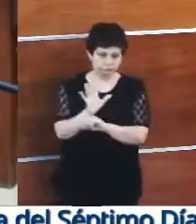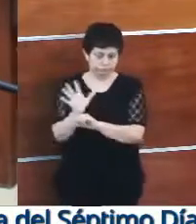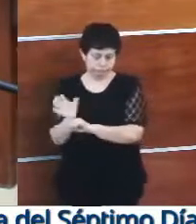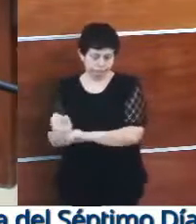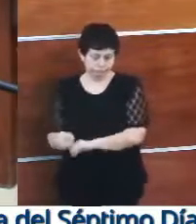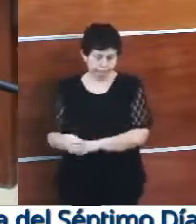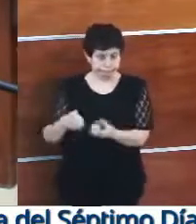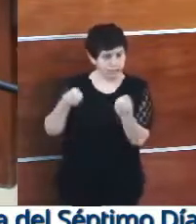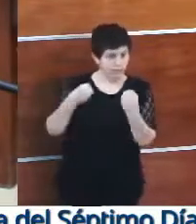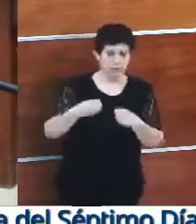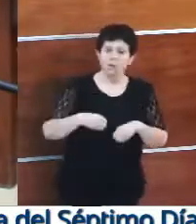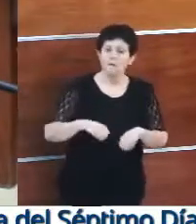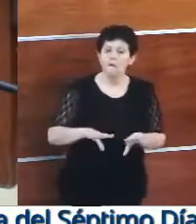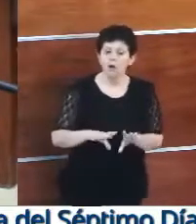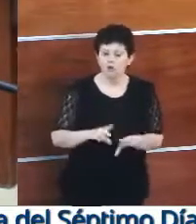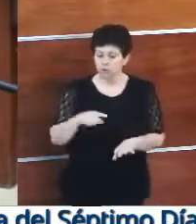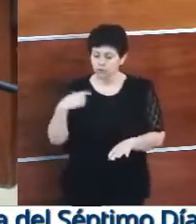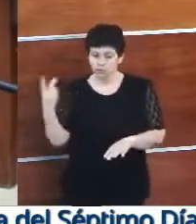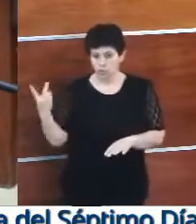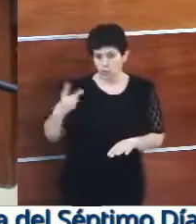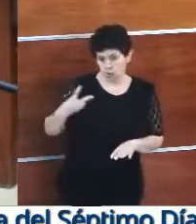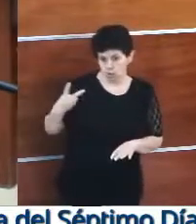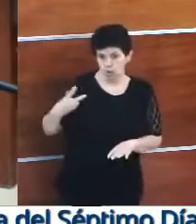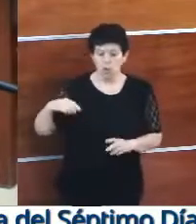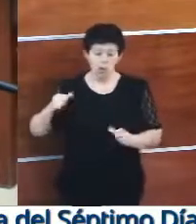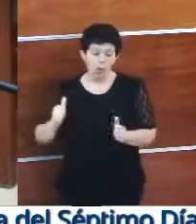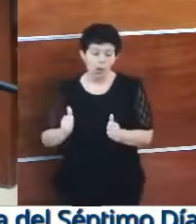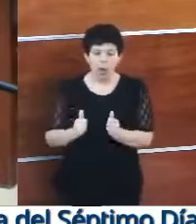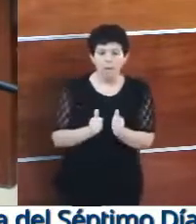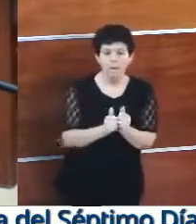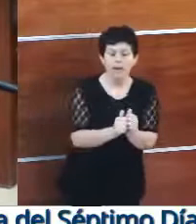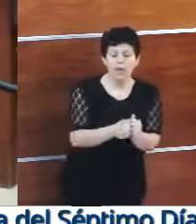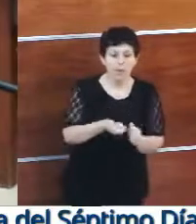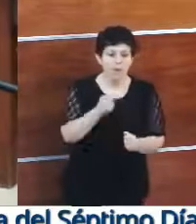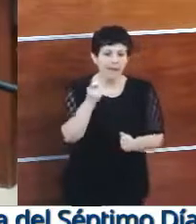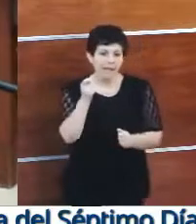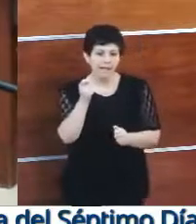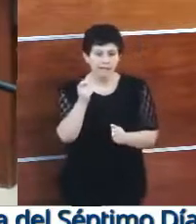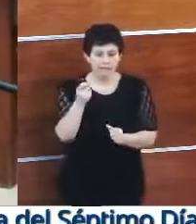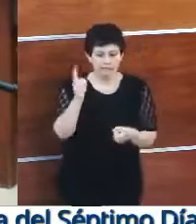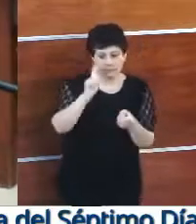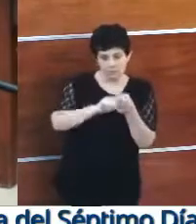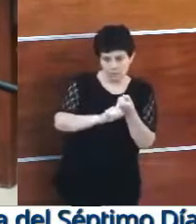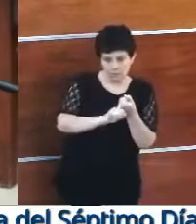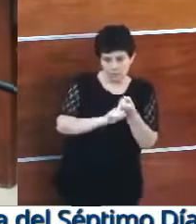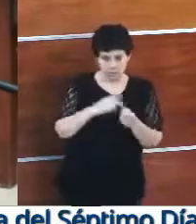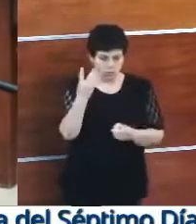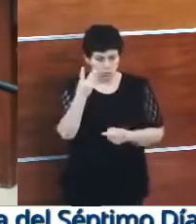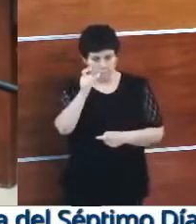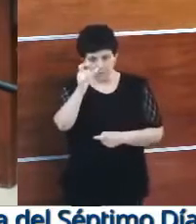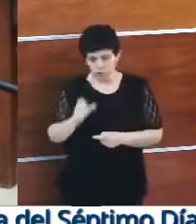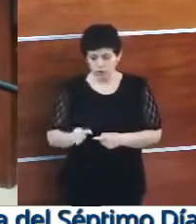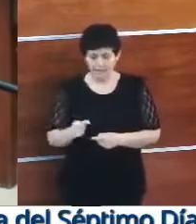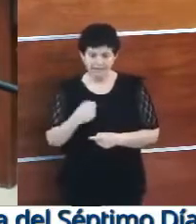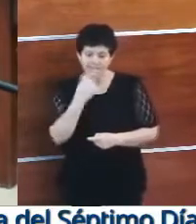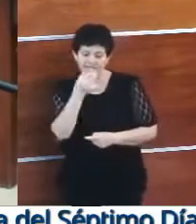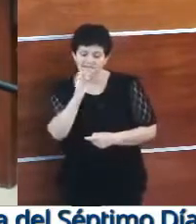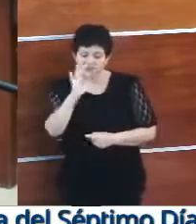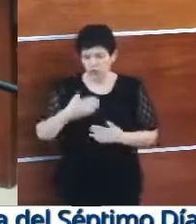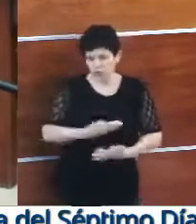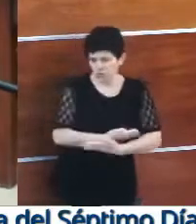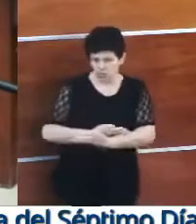demás, acompañábamos un matrimonio que falleció su bebé. Y qué difícil que es